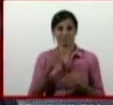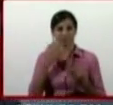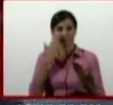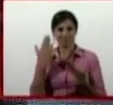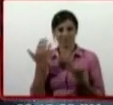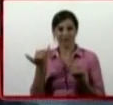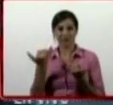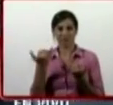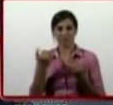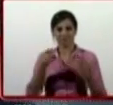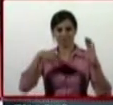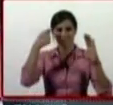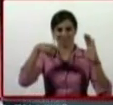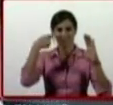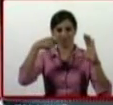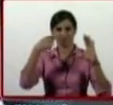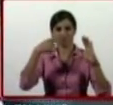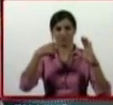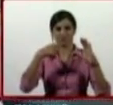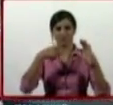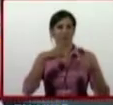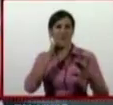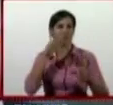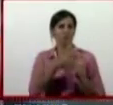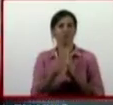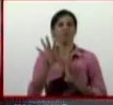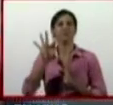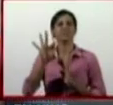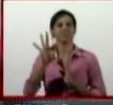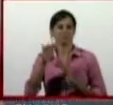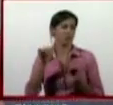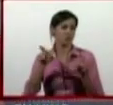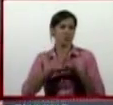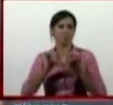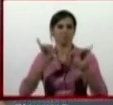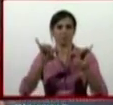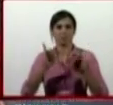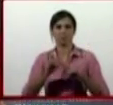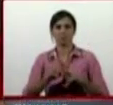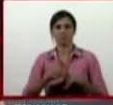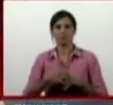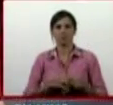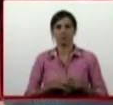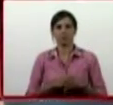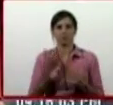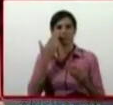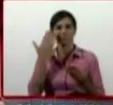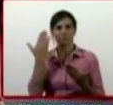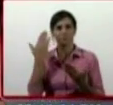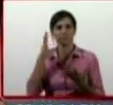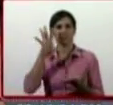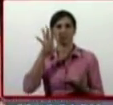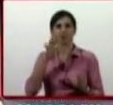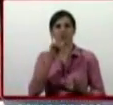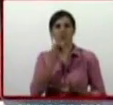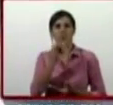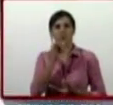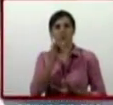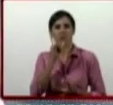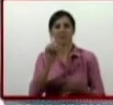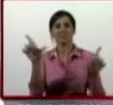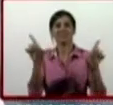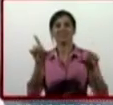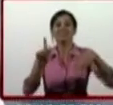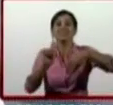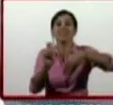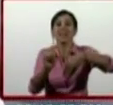hablando de fascismo, cuando... Miren, aquí están pasando un reportaje en Telesur. Esto